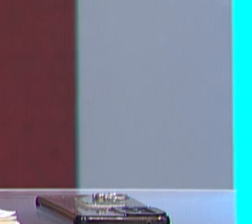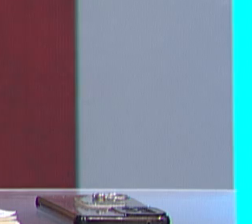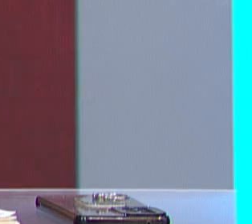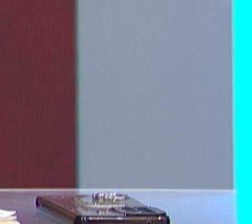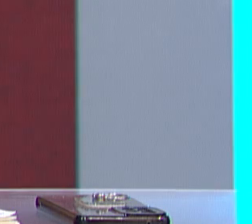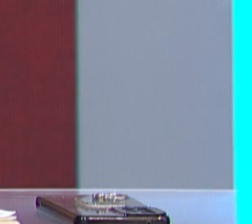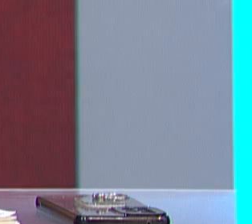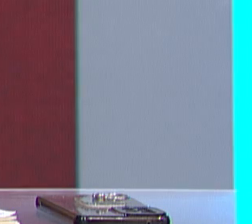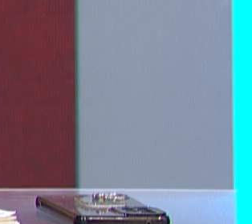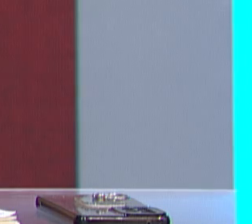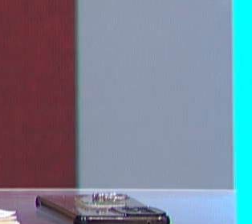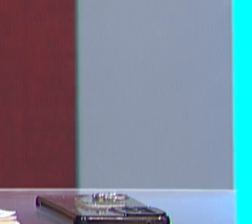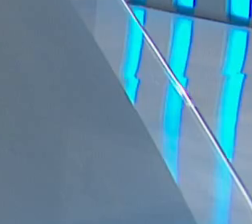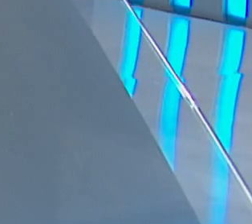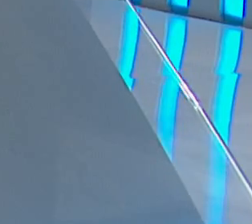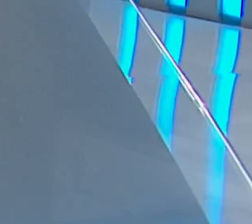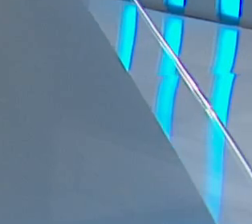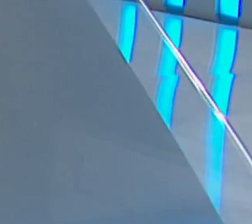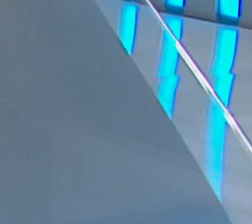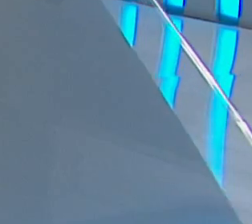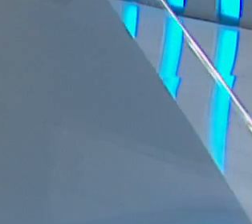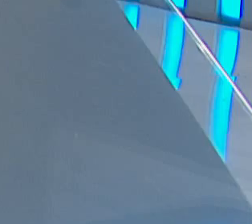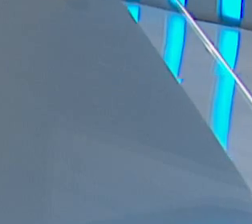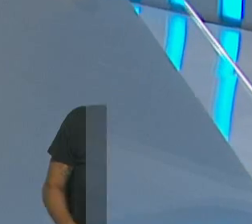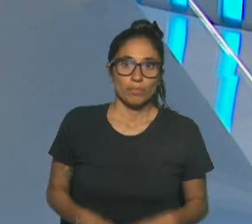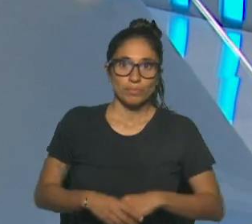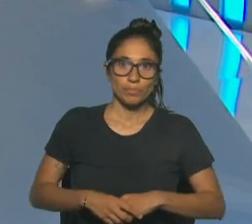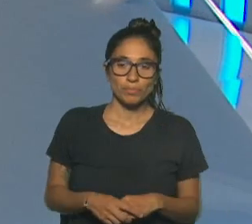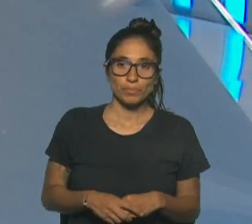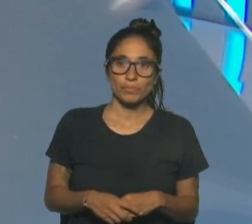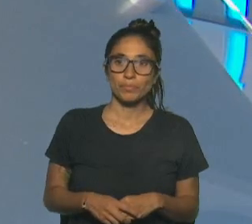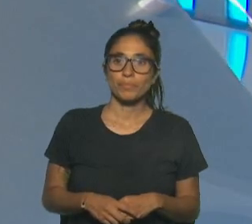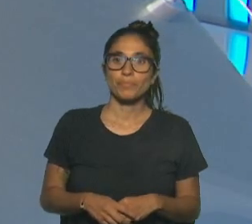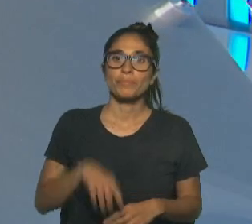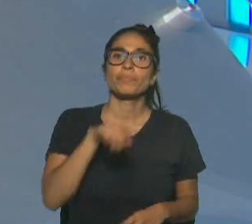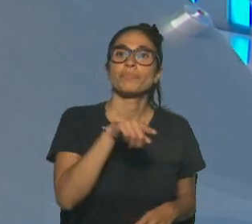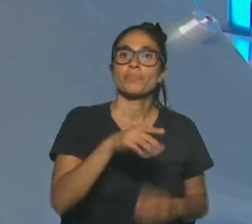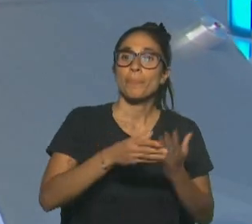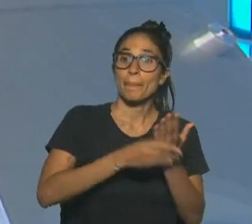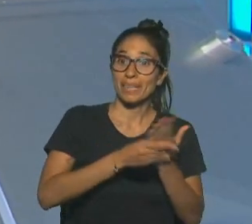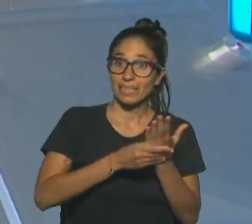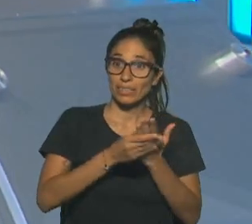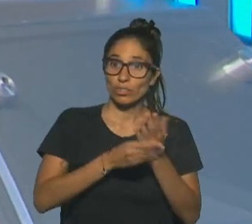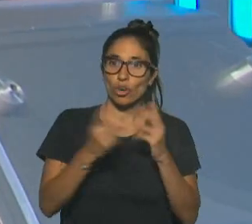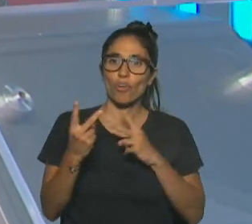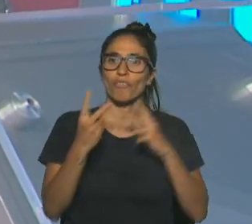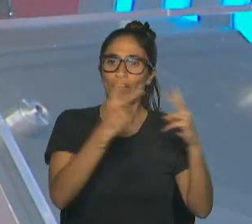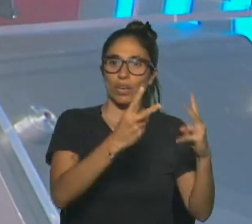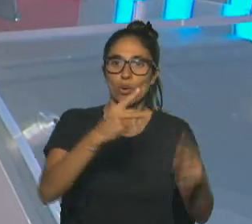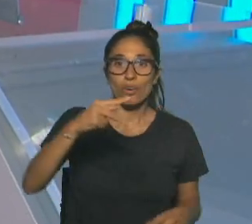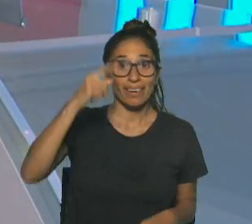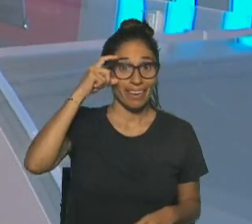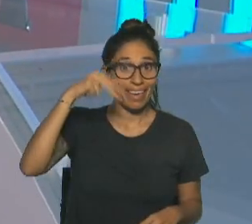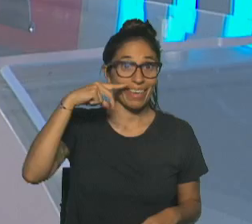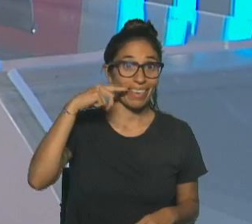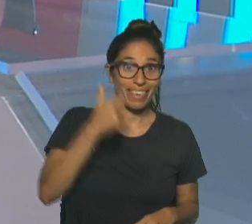que se había ido, o sea, previo a que suceda esta liberación de los prisioneros, se había ido a Kenia. Durante varias horas no se supo nada